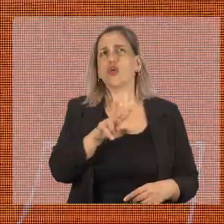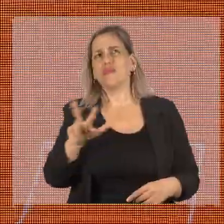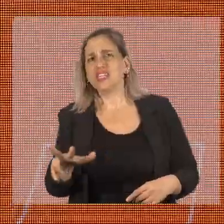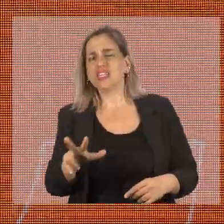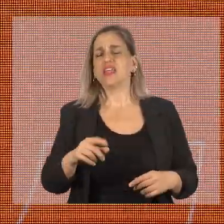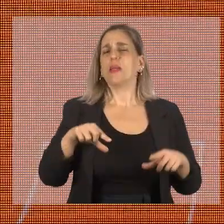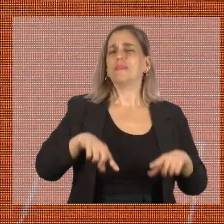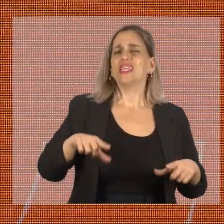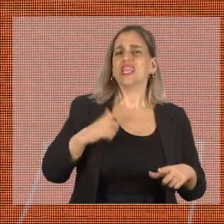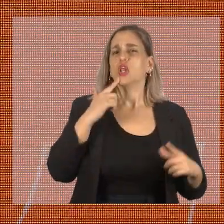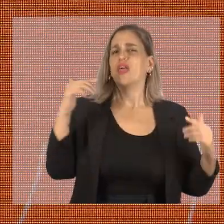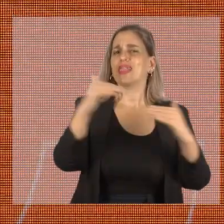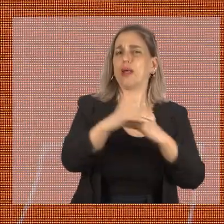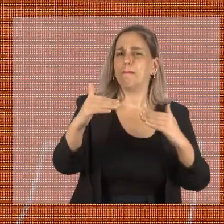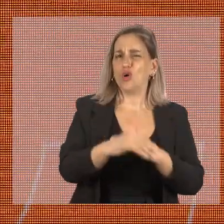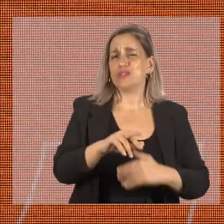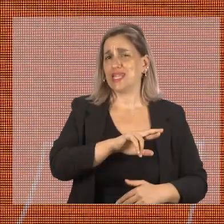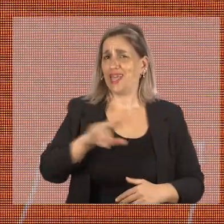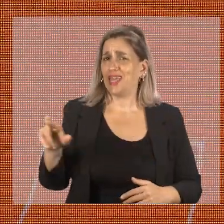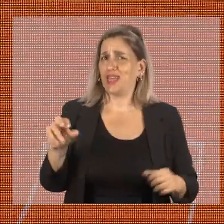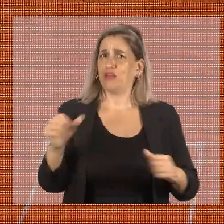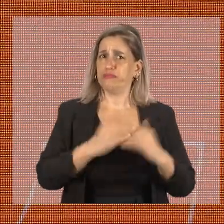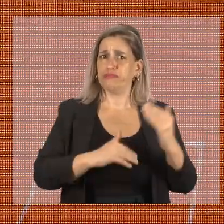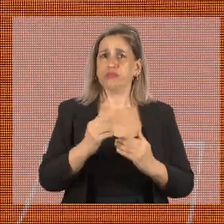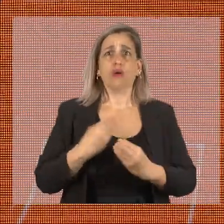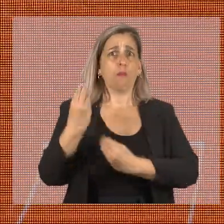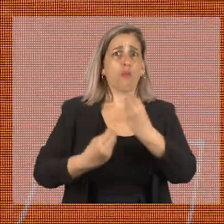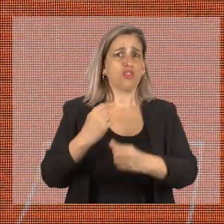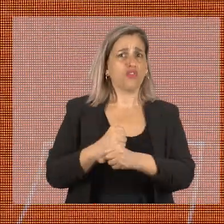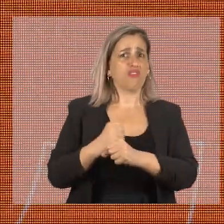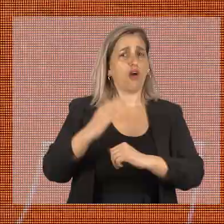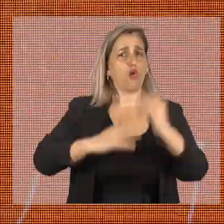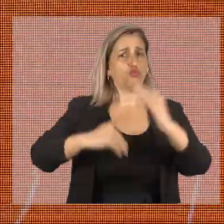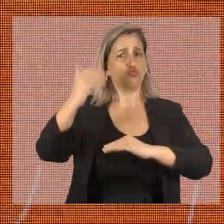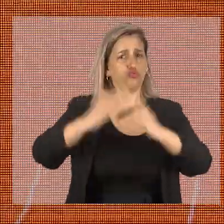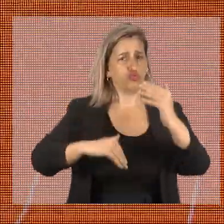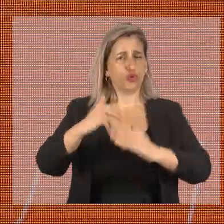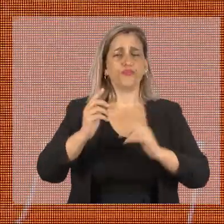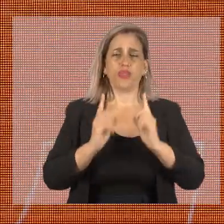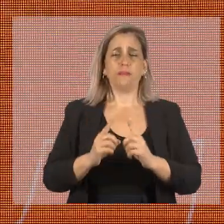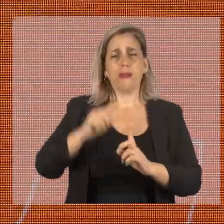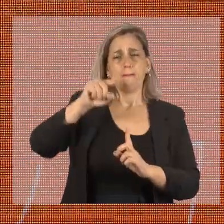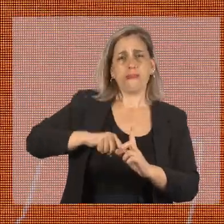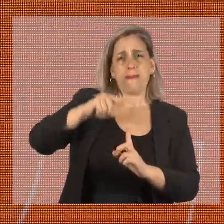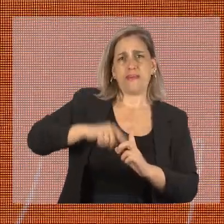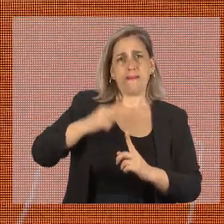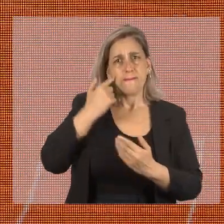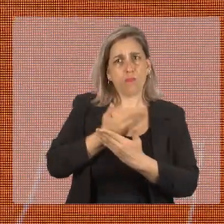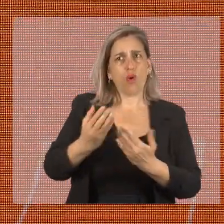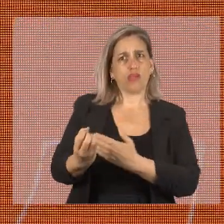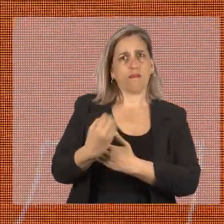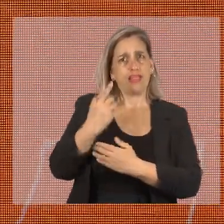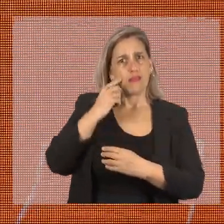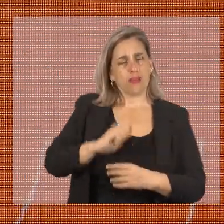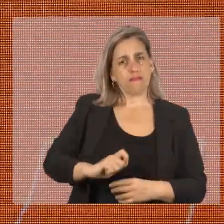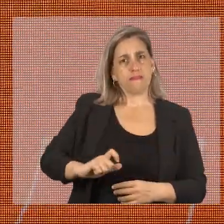o 2023 del Ministerio de Transporte y Obras Públicas, los puestos de trabajo en la construcción, que mes a mes me los